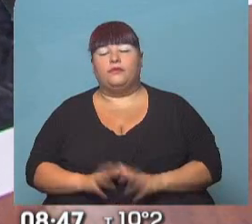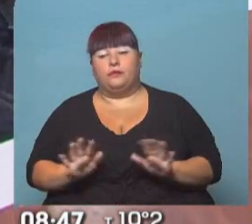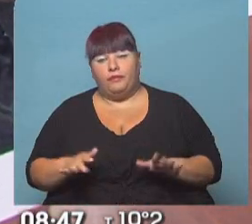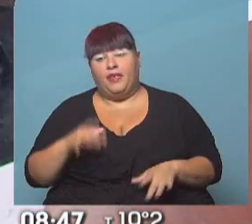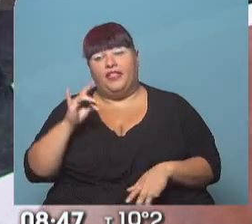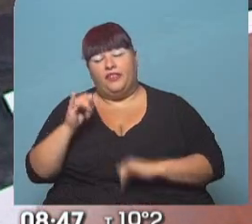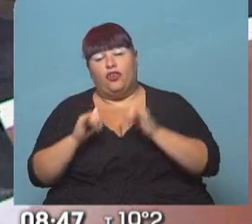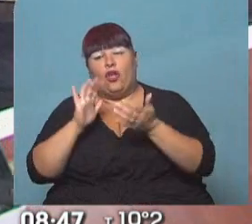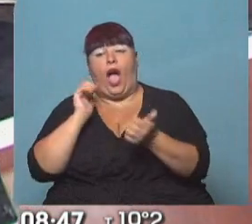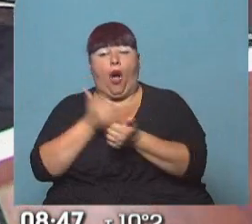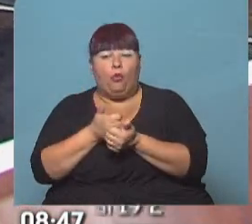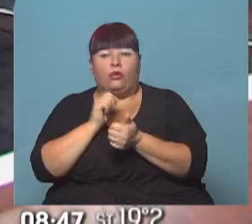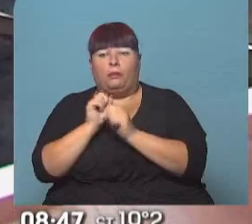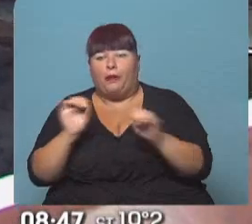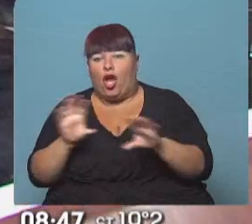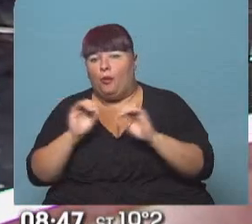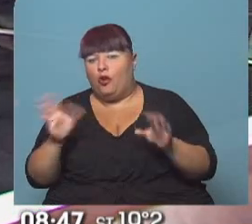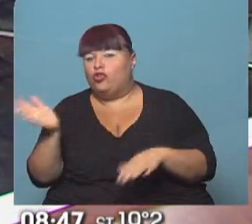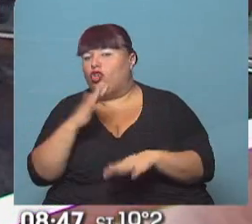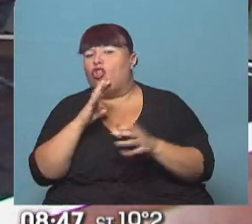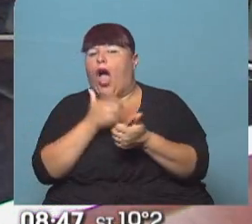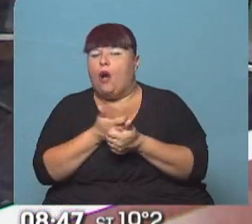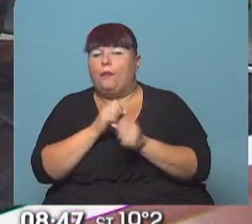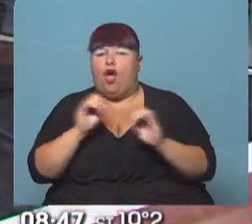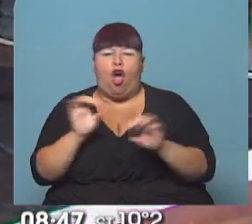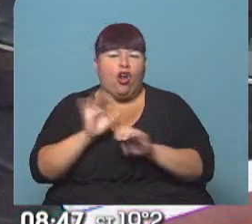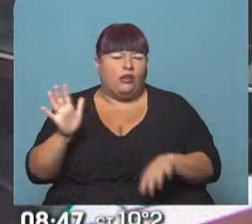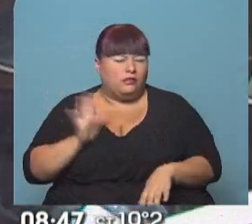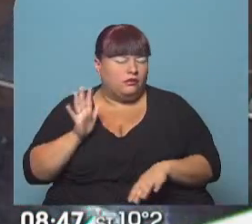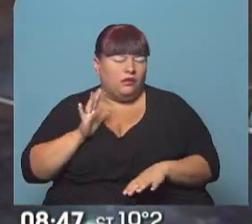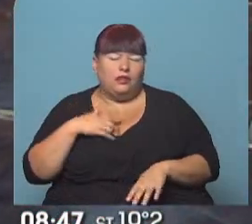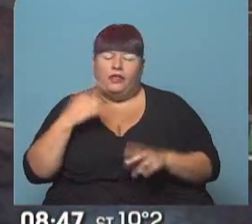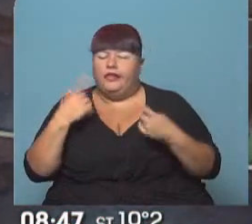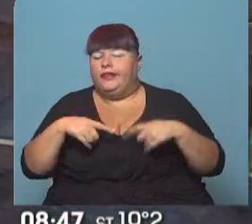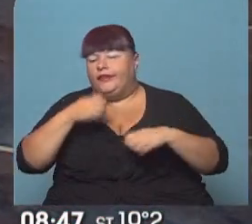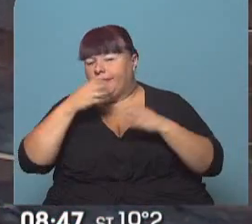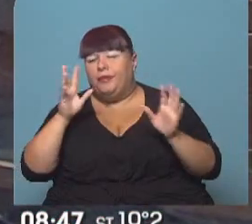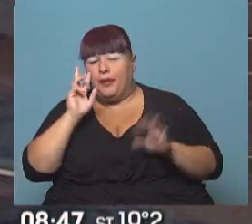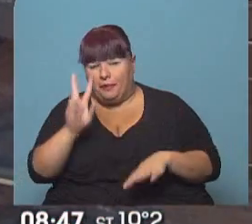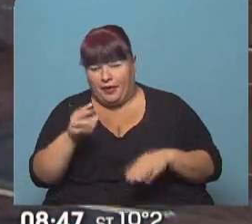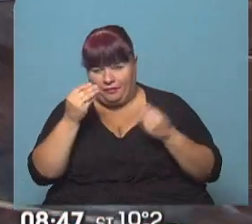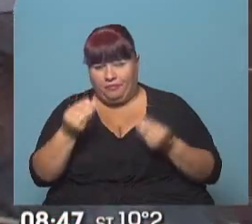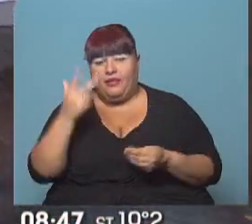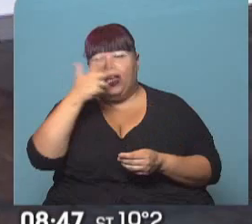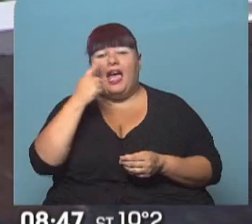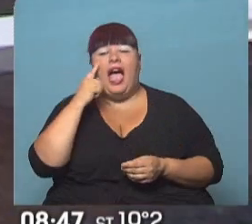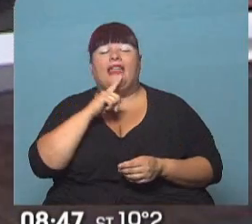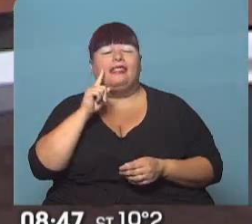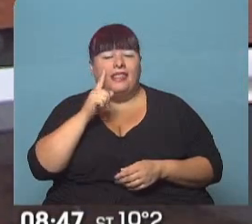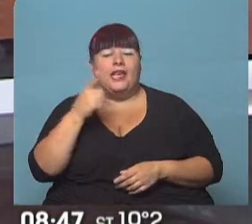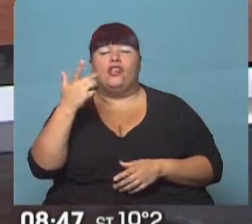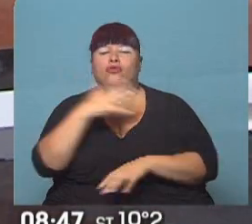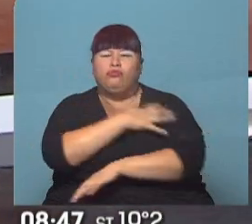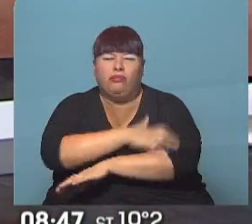Bueno, es difícil hablar de un abuso peor que otro, ¿no? Todos los abusos son peores, horribles, espantosos, poner el calificativo que quieras, pero fíjate lo que pasó en Haití, víctimas